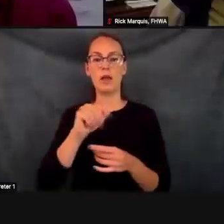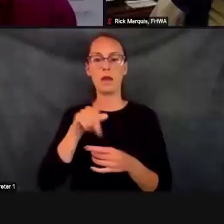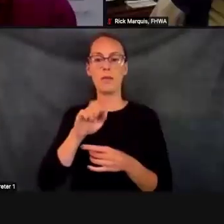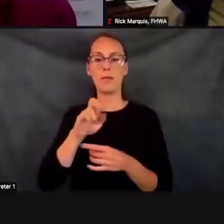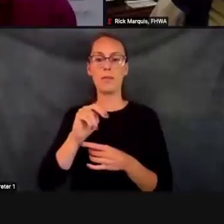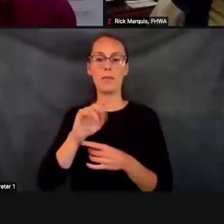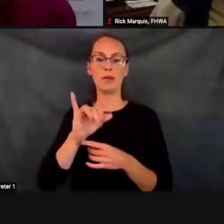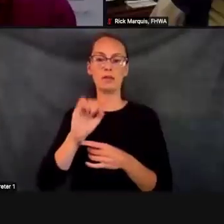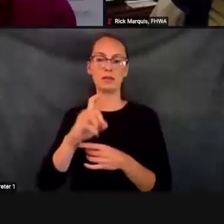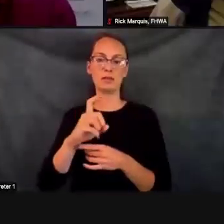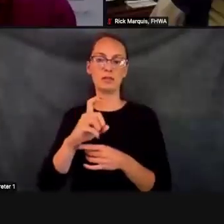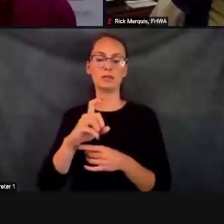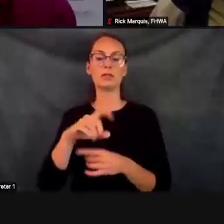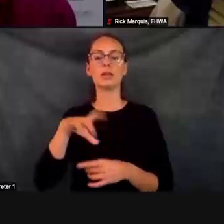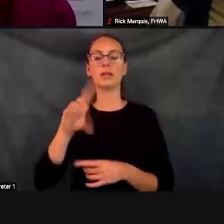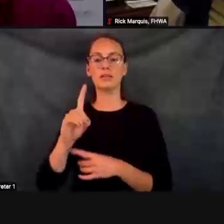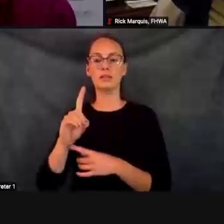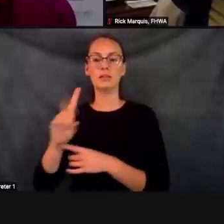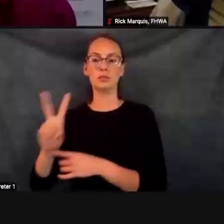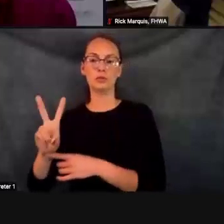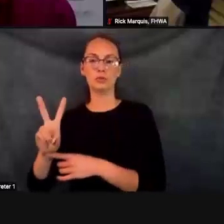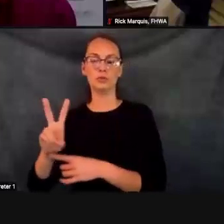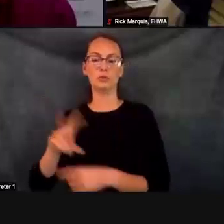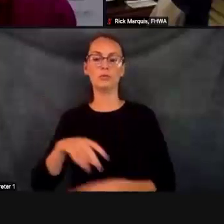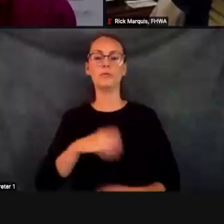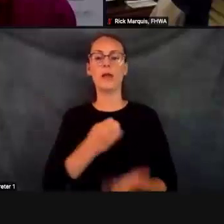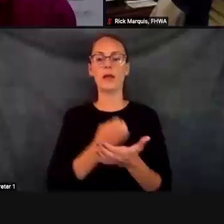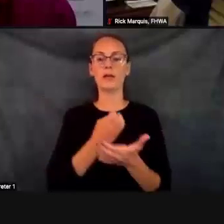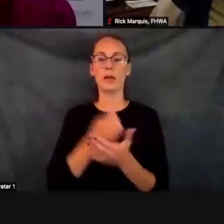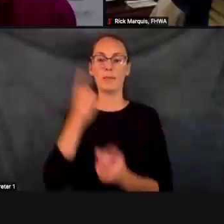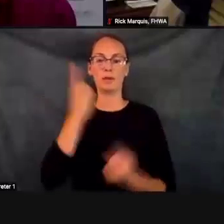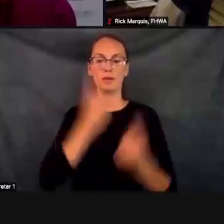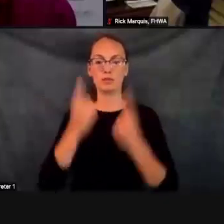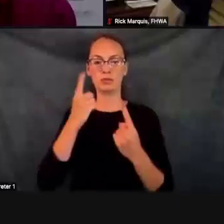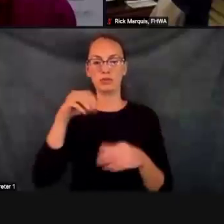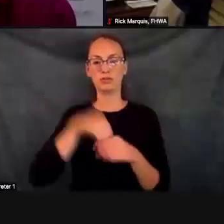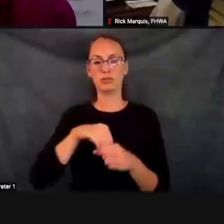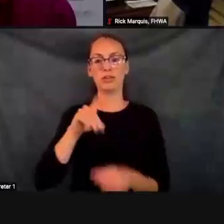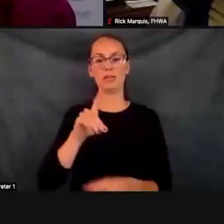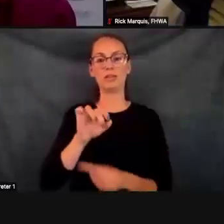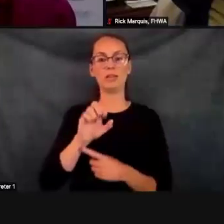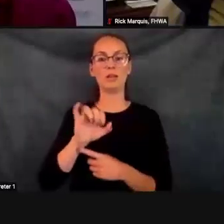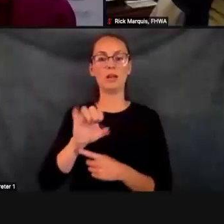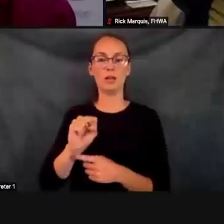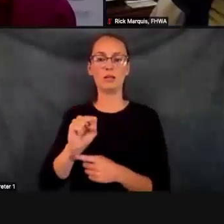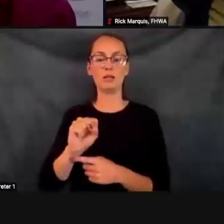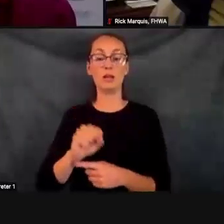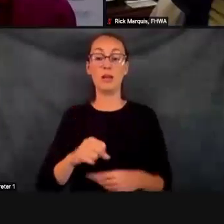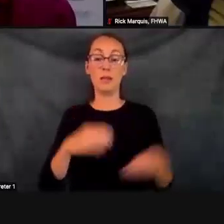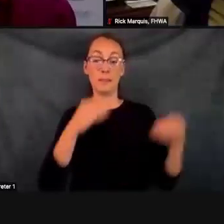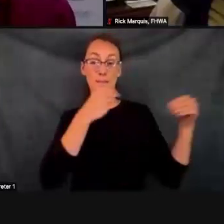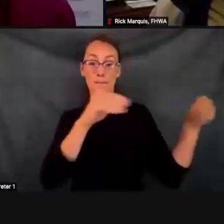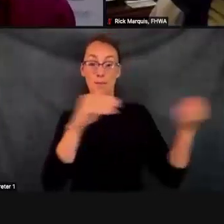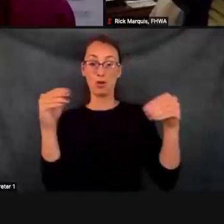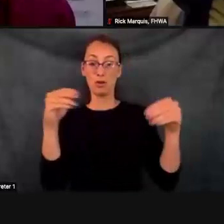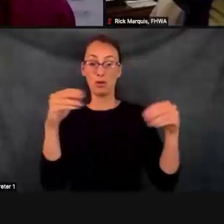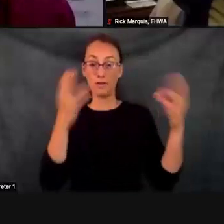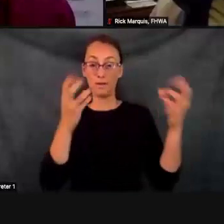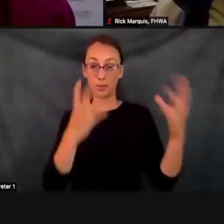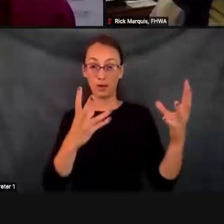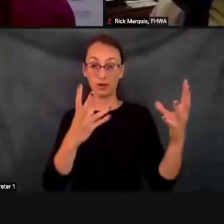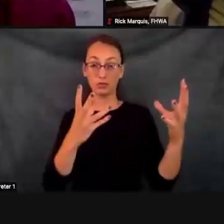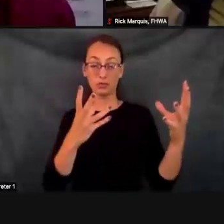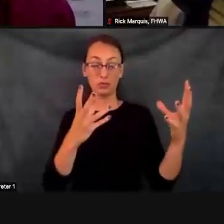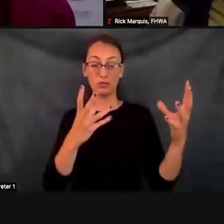hablo del apéndice D2, que son las consideraciones económicas. La información que se usó del